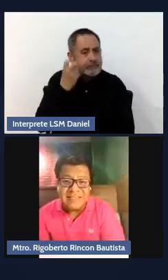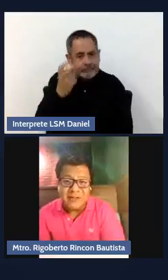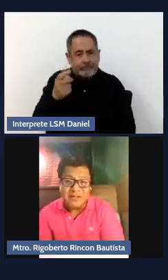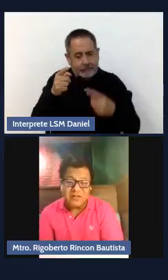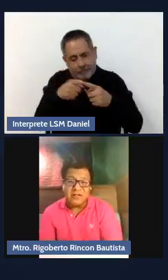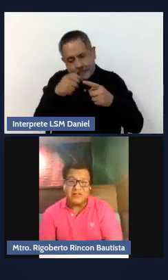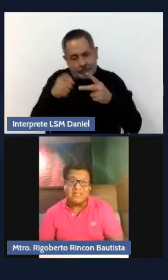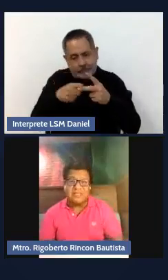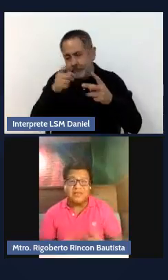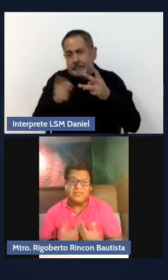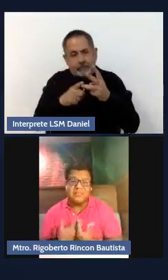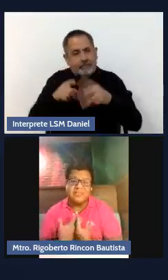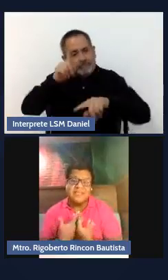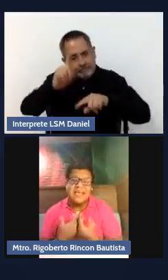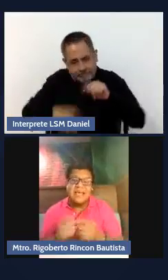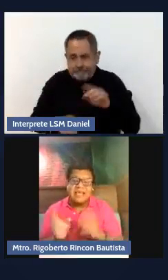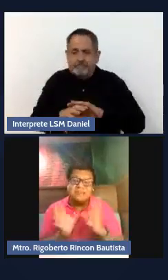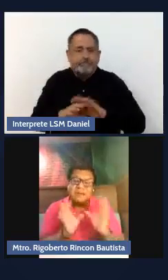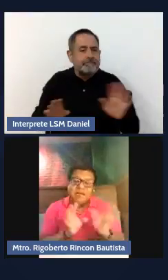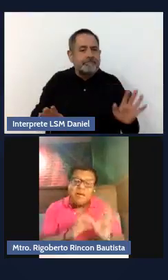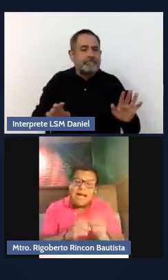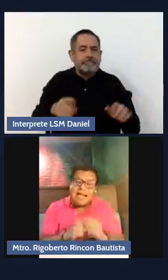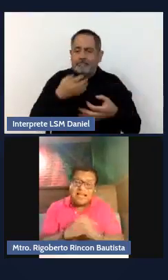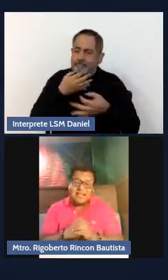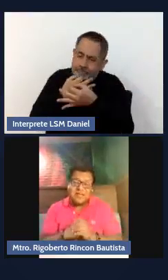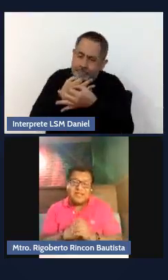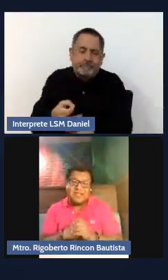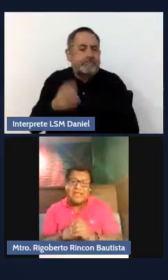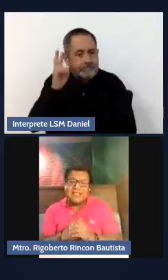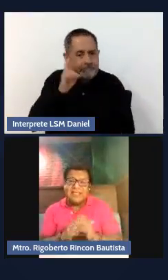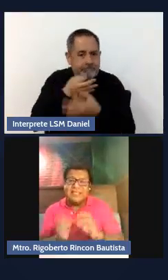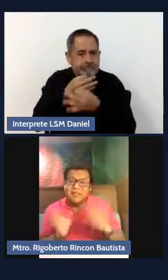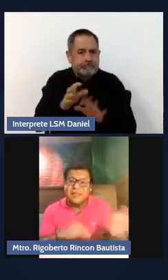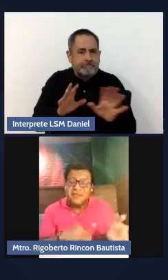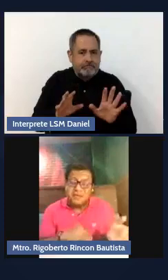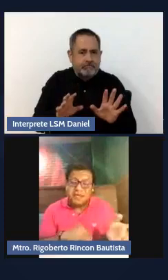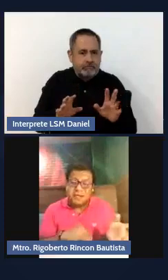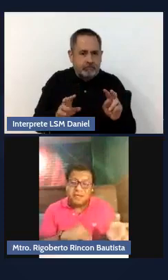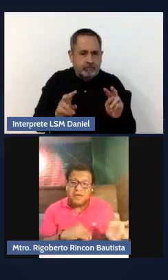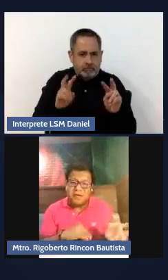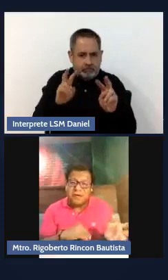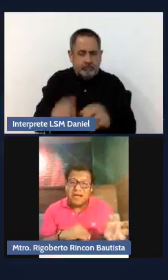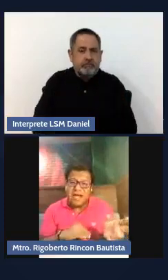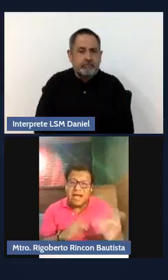estas circunstancias respecto a la adicción. Sí, si podemos voltear, por favor,